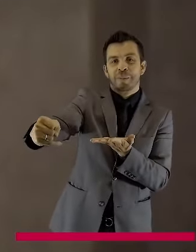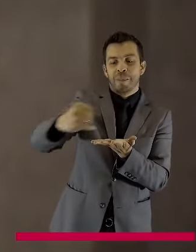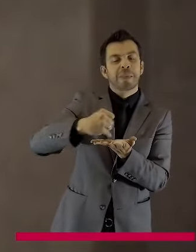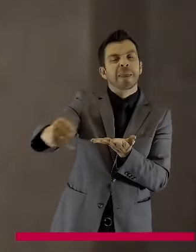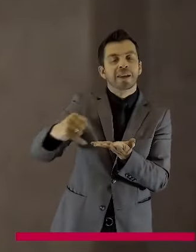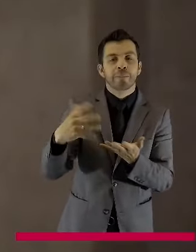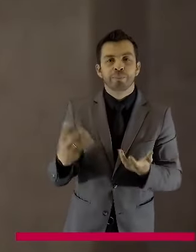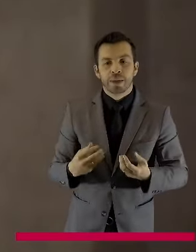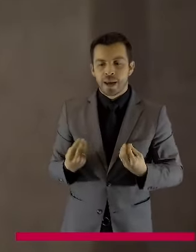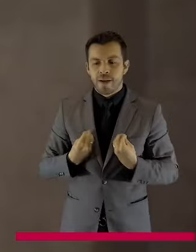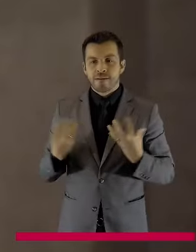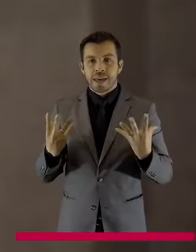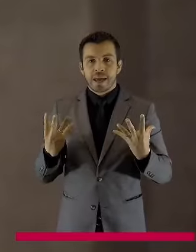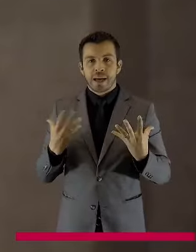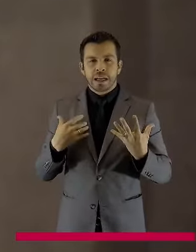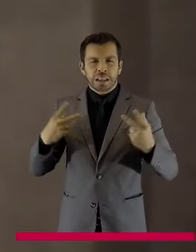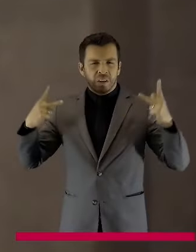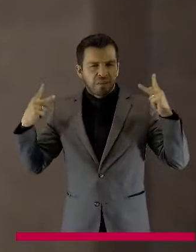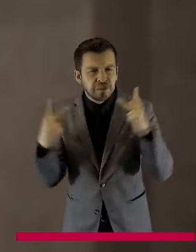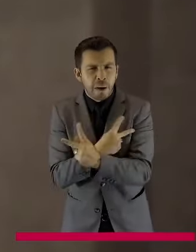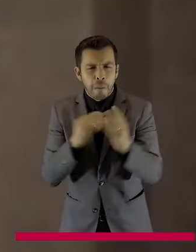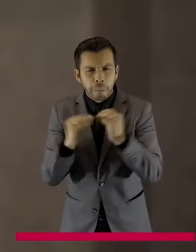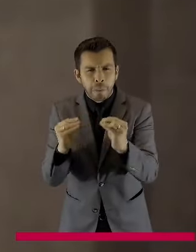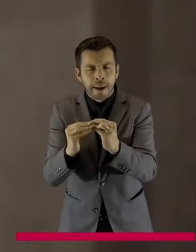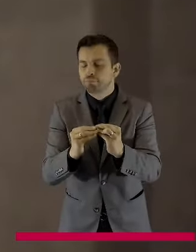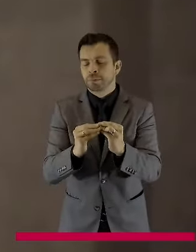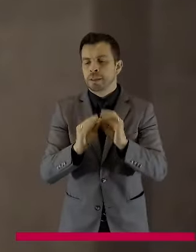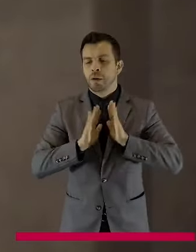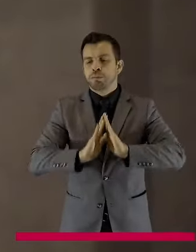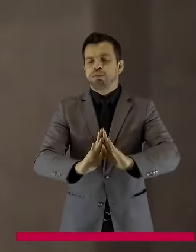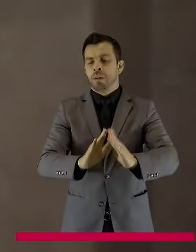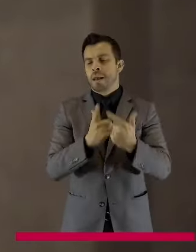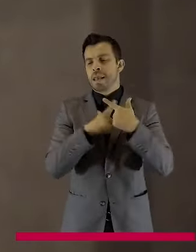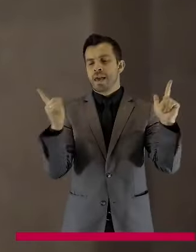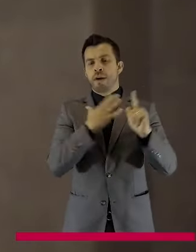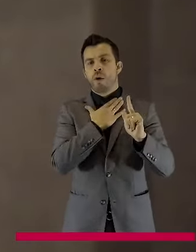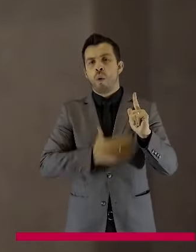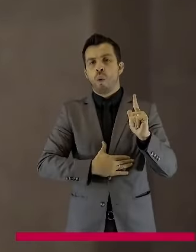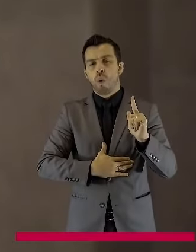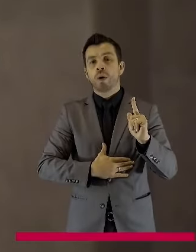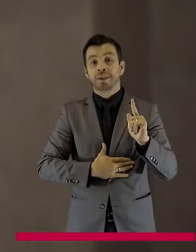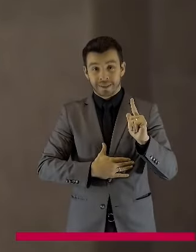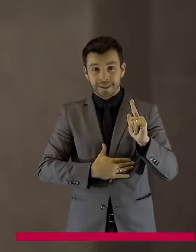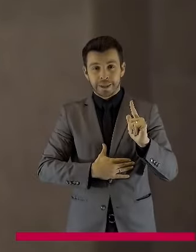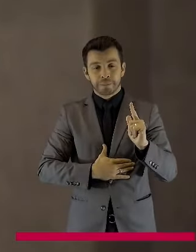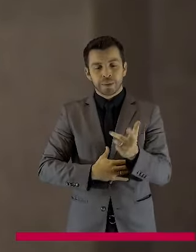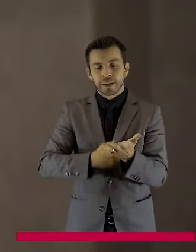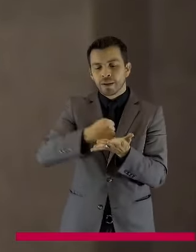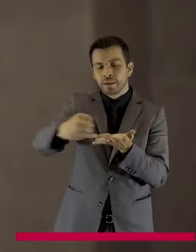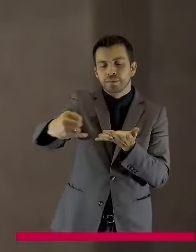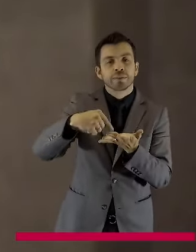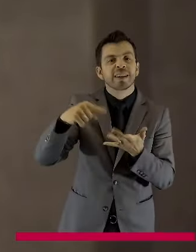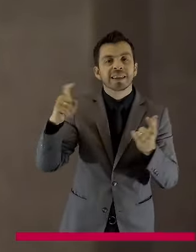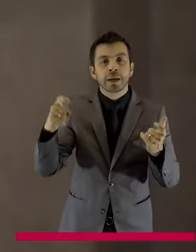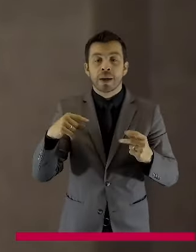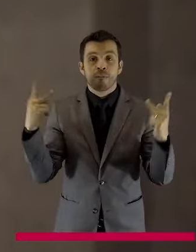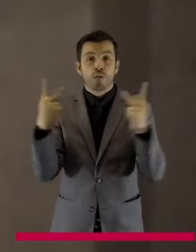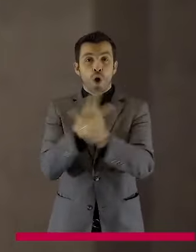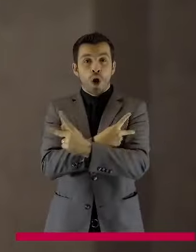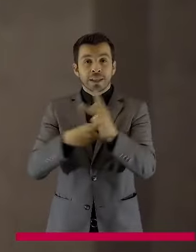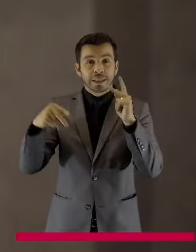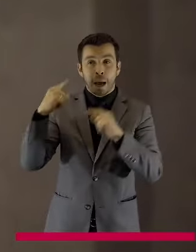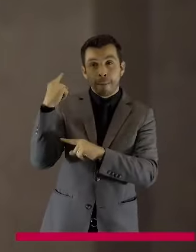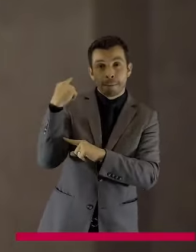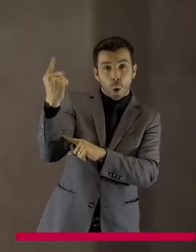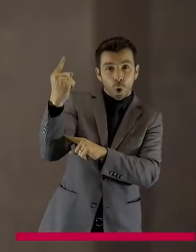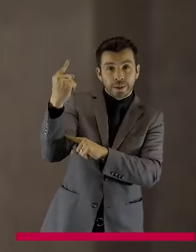vida libre de violencias contra las mujeres y las niñas, con énfasis en violencia política,